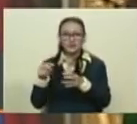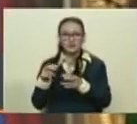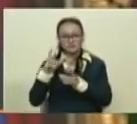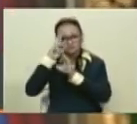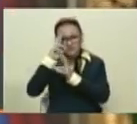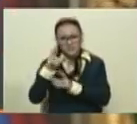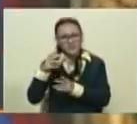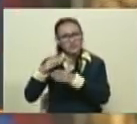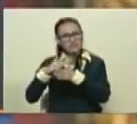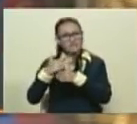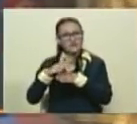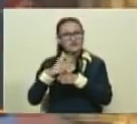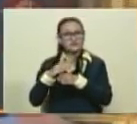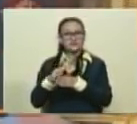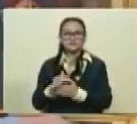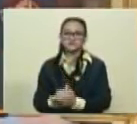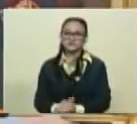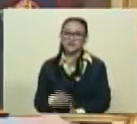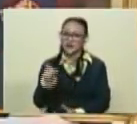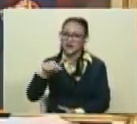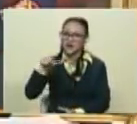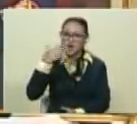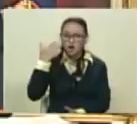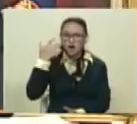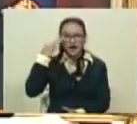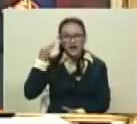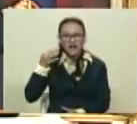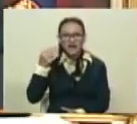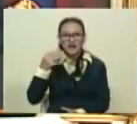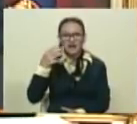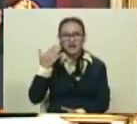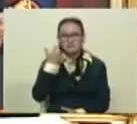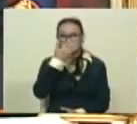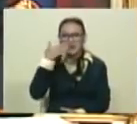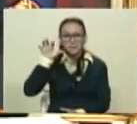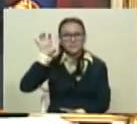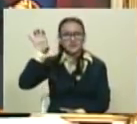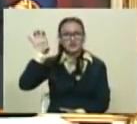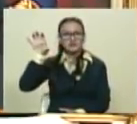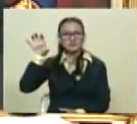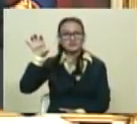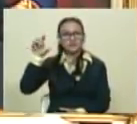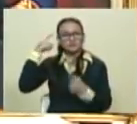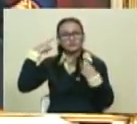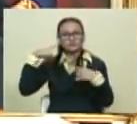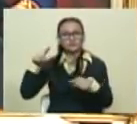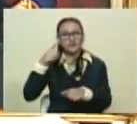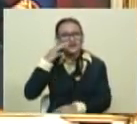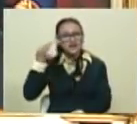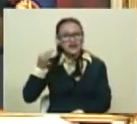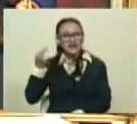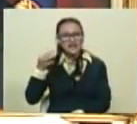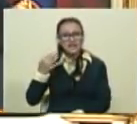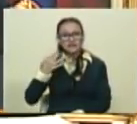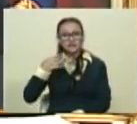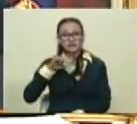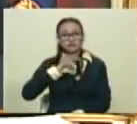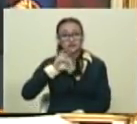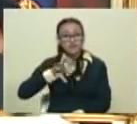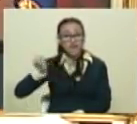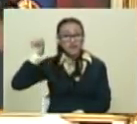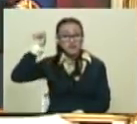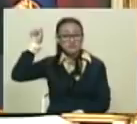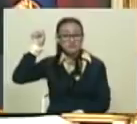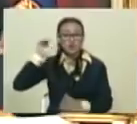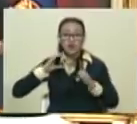diferencias. Si unos creen en el capitalismo voraz, allá ellos. Si otros creemos en el socialismo cristiano y